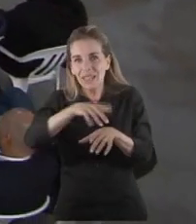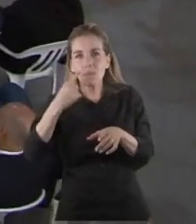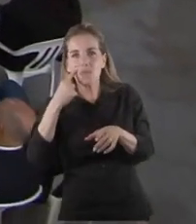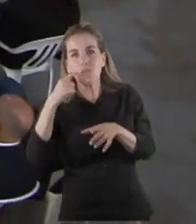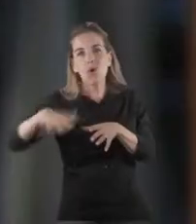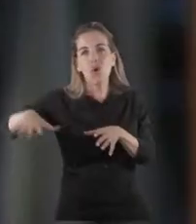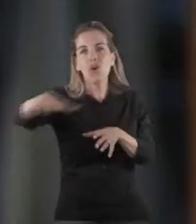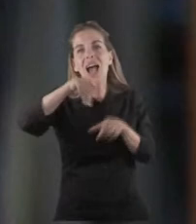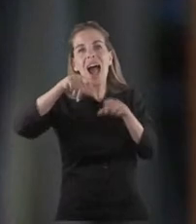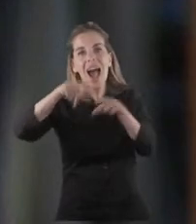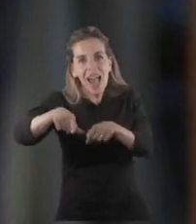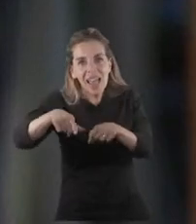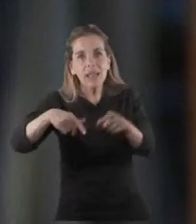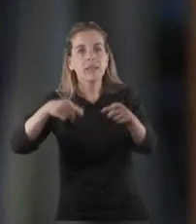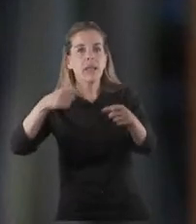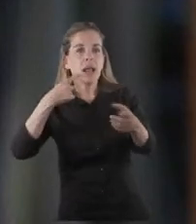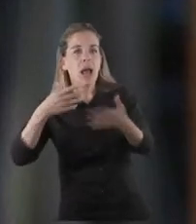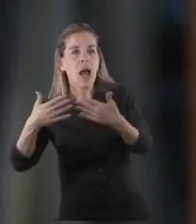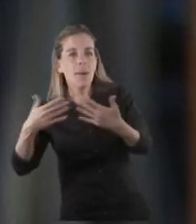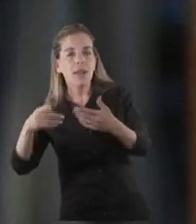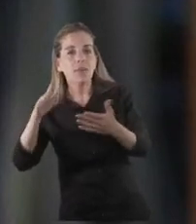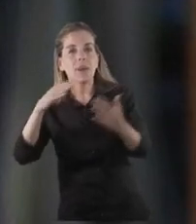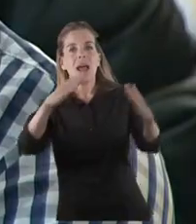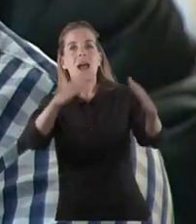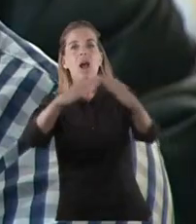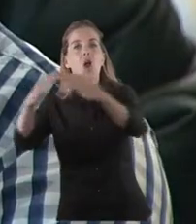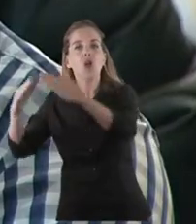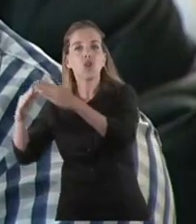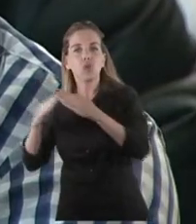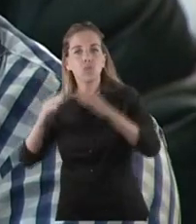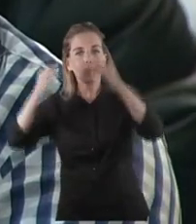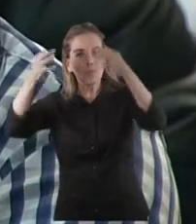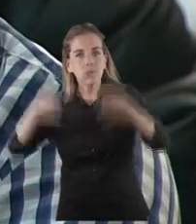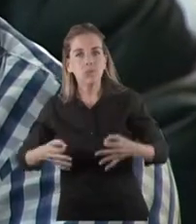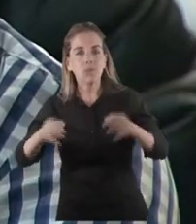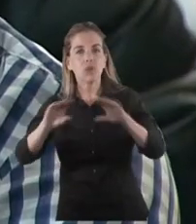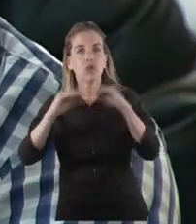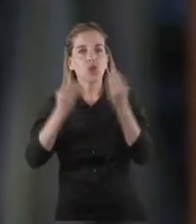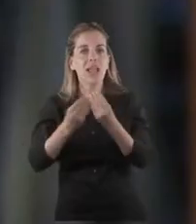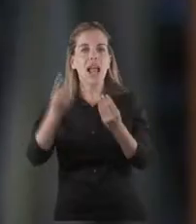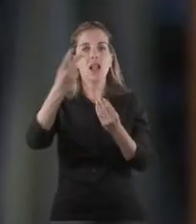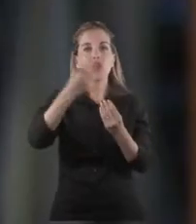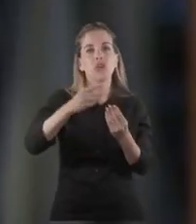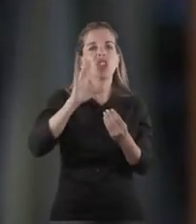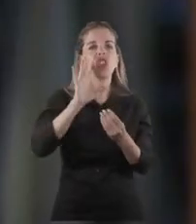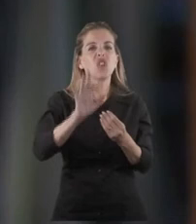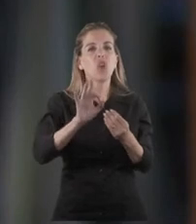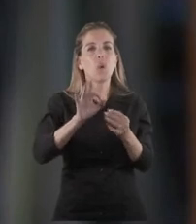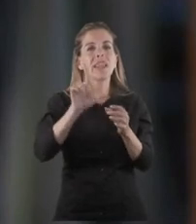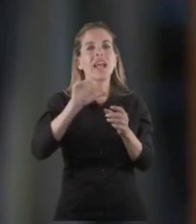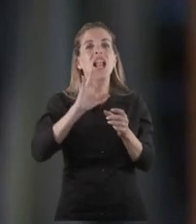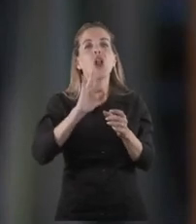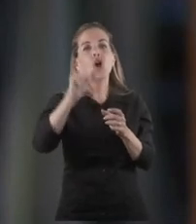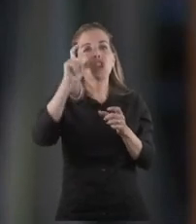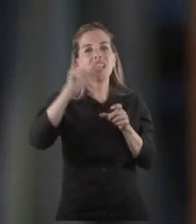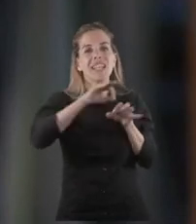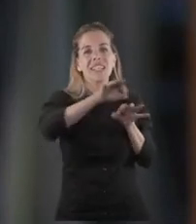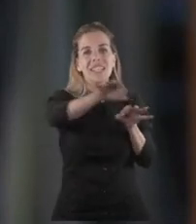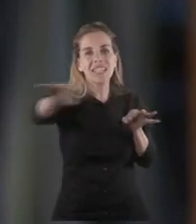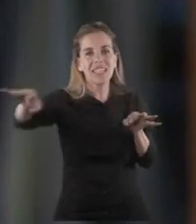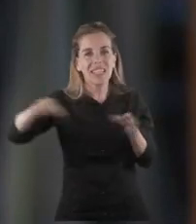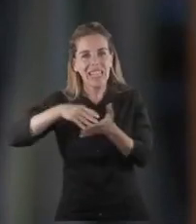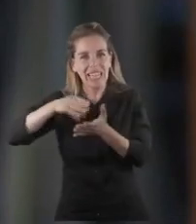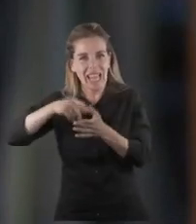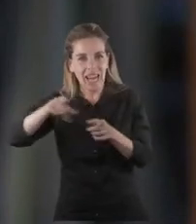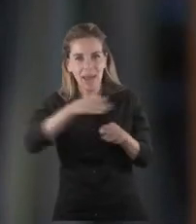de UOM y Procrear para ver si logramos concretar 250, 260 lotes más y en el transcurso del